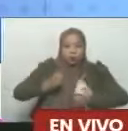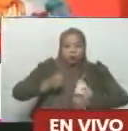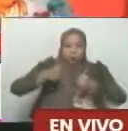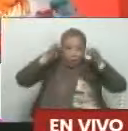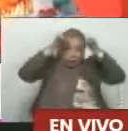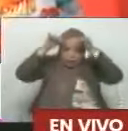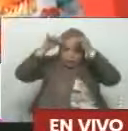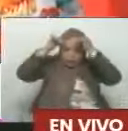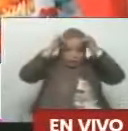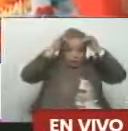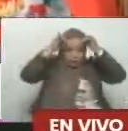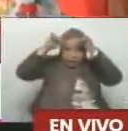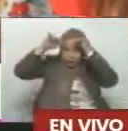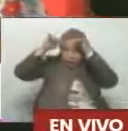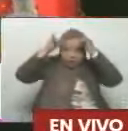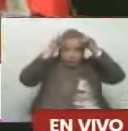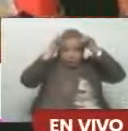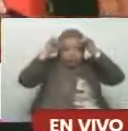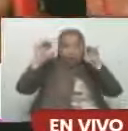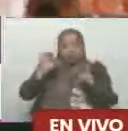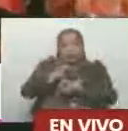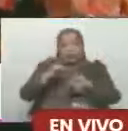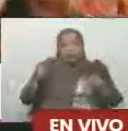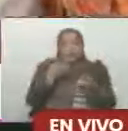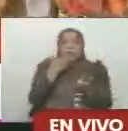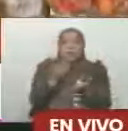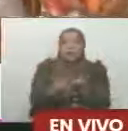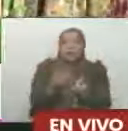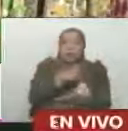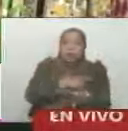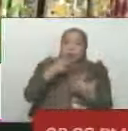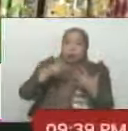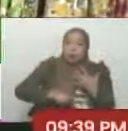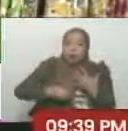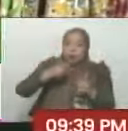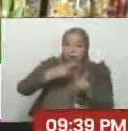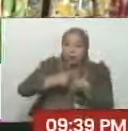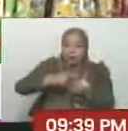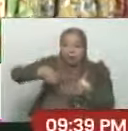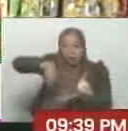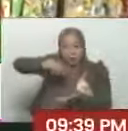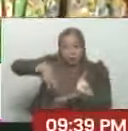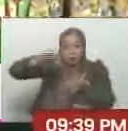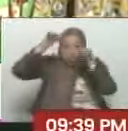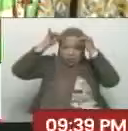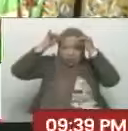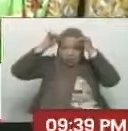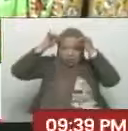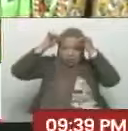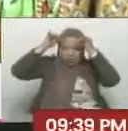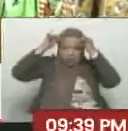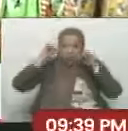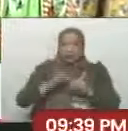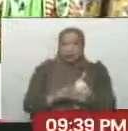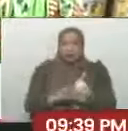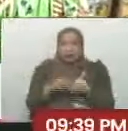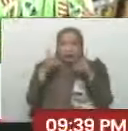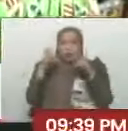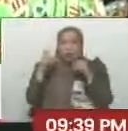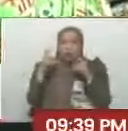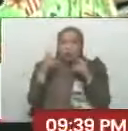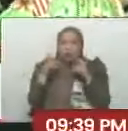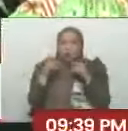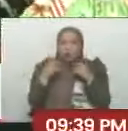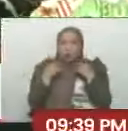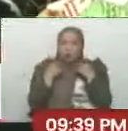diablos salgamos a danzar. Vamos a despedir. Amén, presidente. Con los diablos danzantes, vénganse para acá. Vamos a tomarnos una